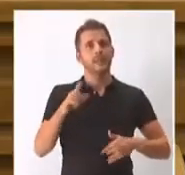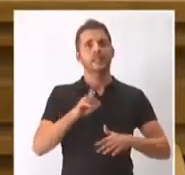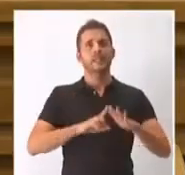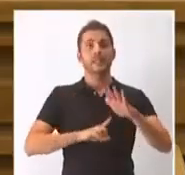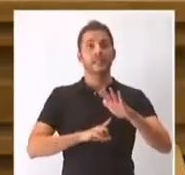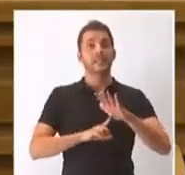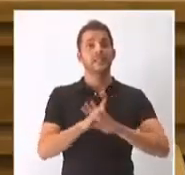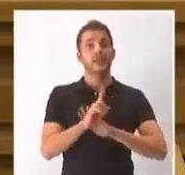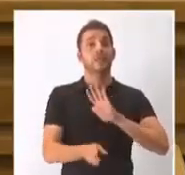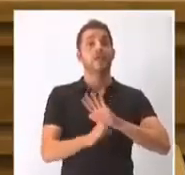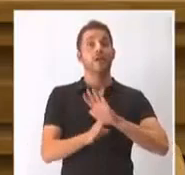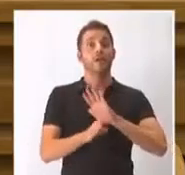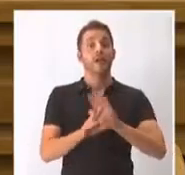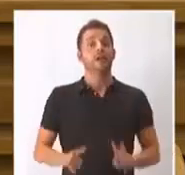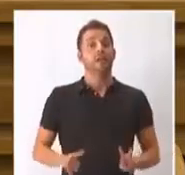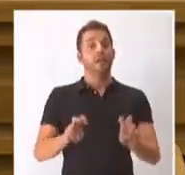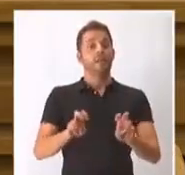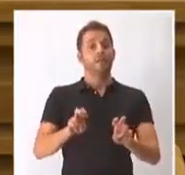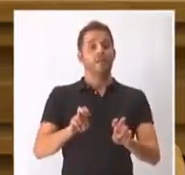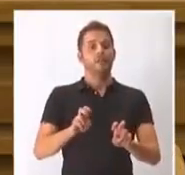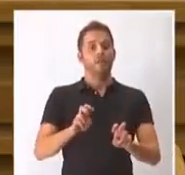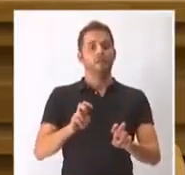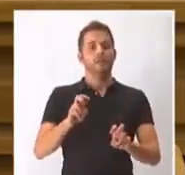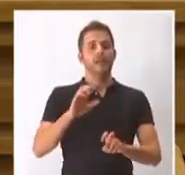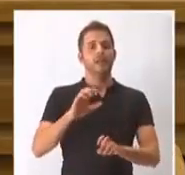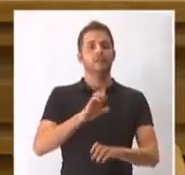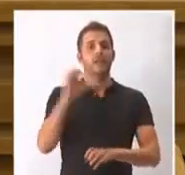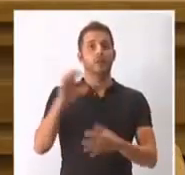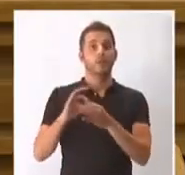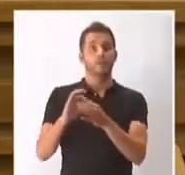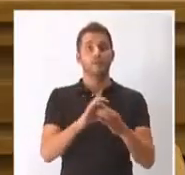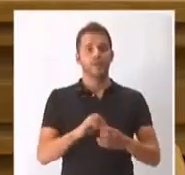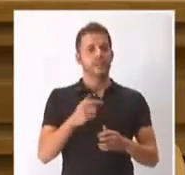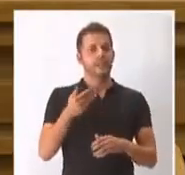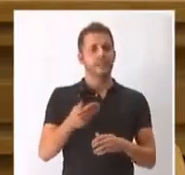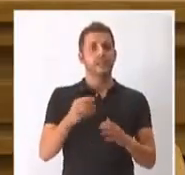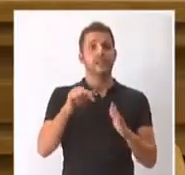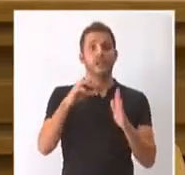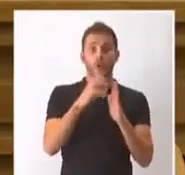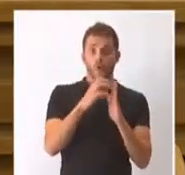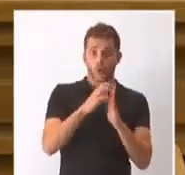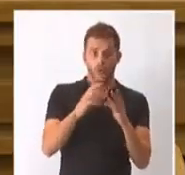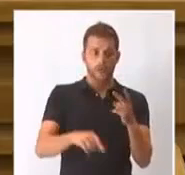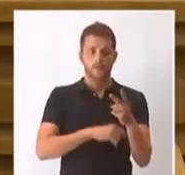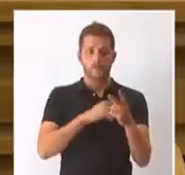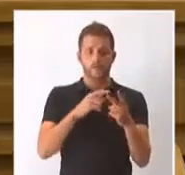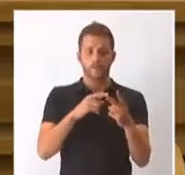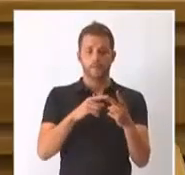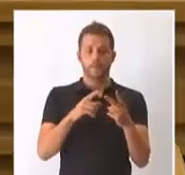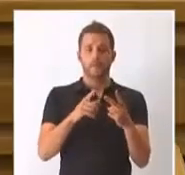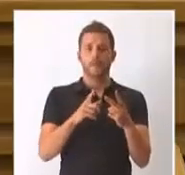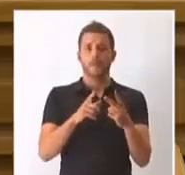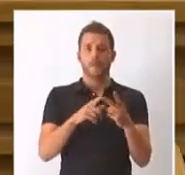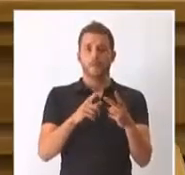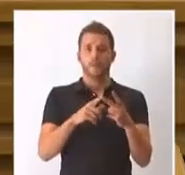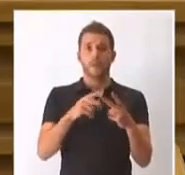la iniciativa que hemos conseguido la unión europea que ha sido pionera entre cuenca las tres comunidades pero con las provincias de cuenca